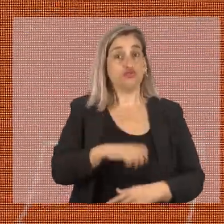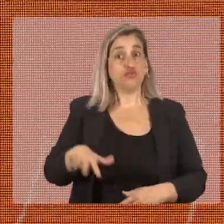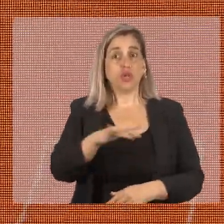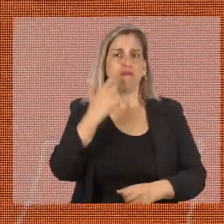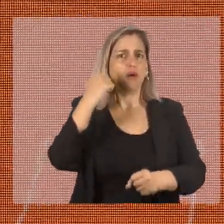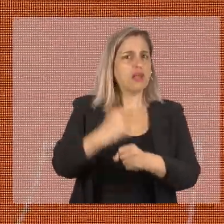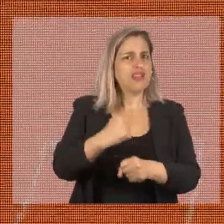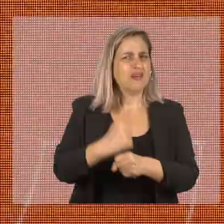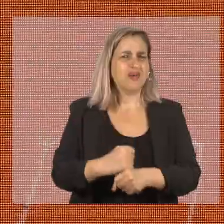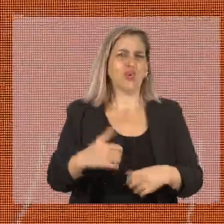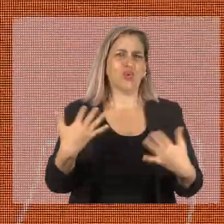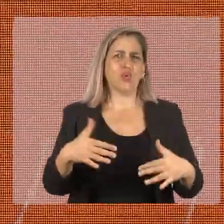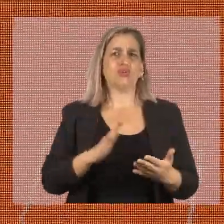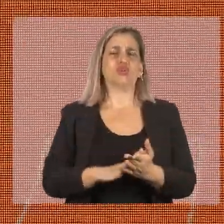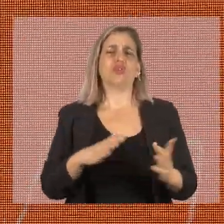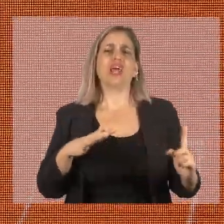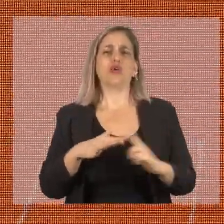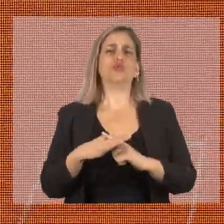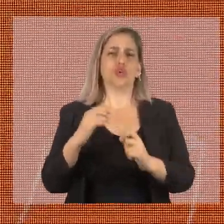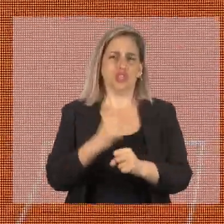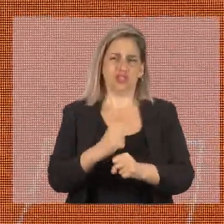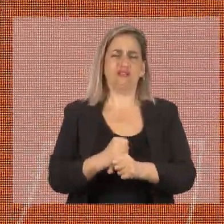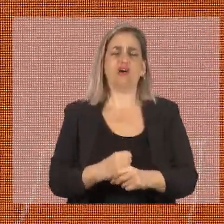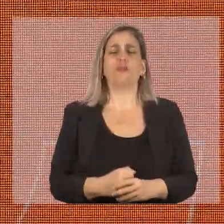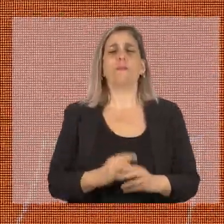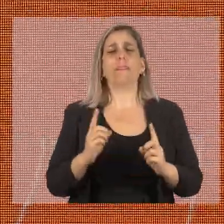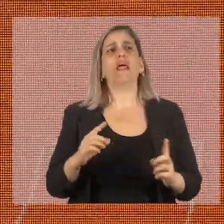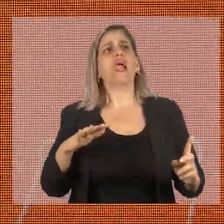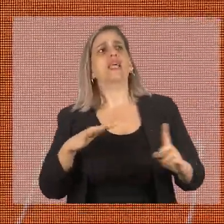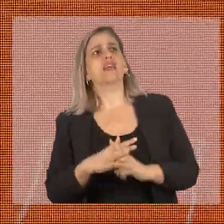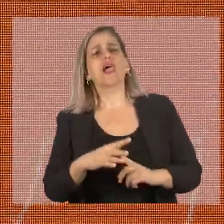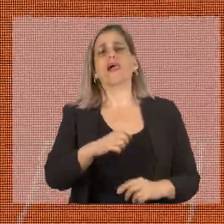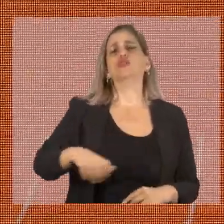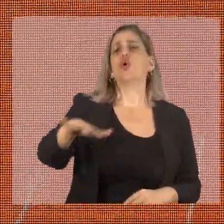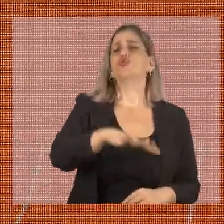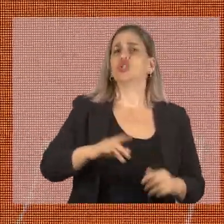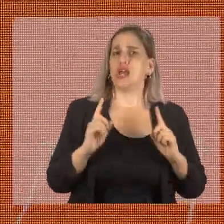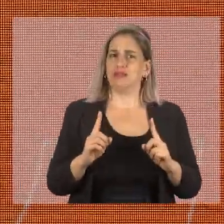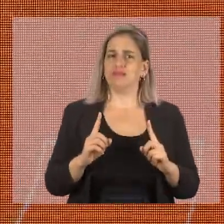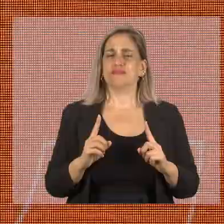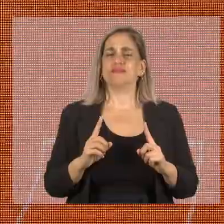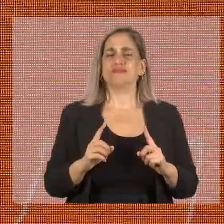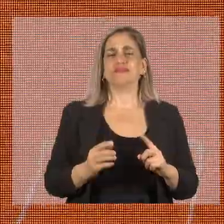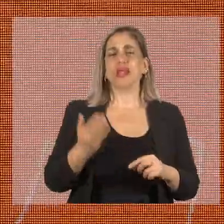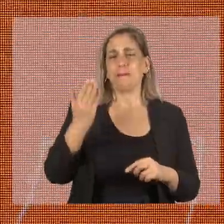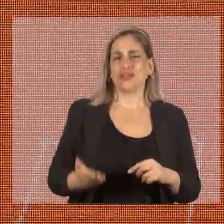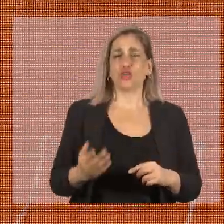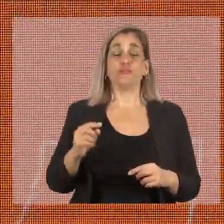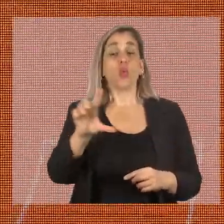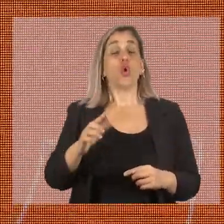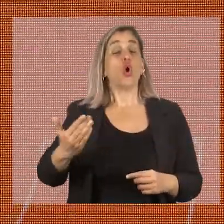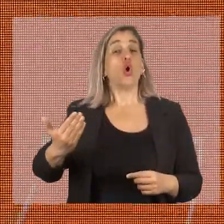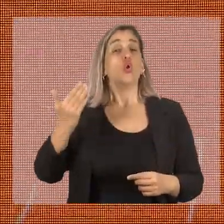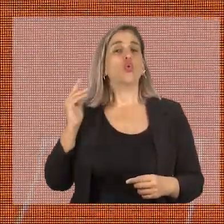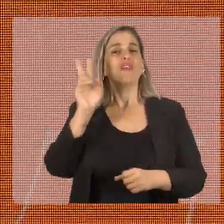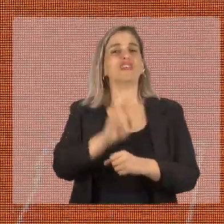trabajo con respecto a la inserción laboral, con respecto a la inserción social. El lunes